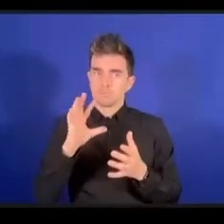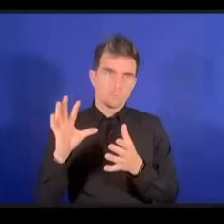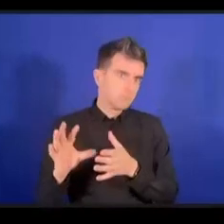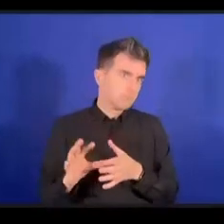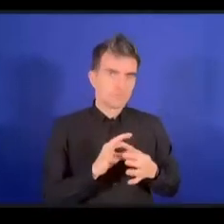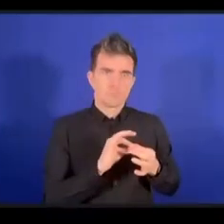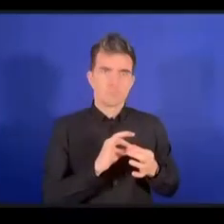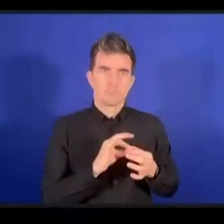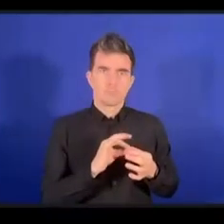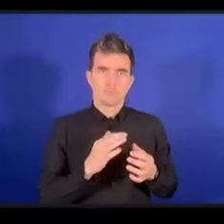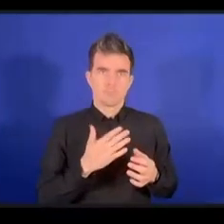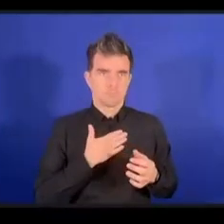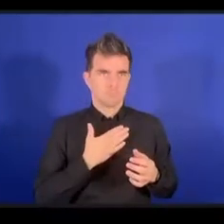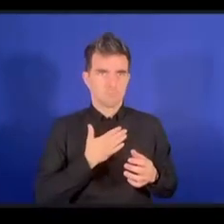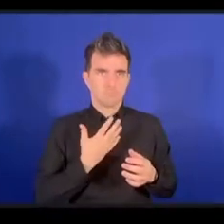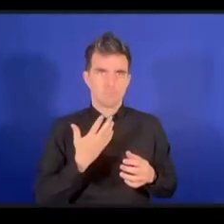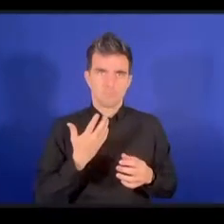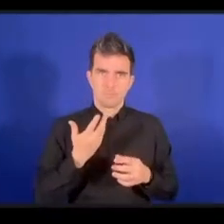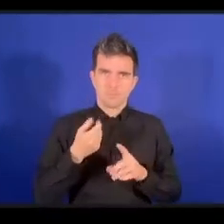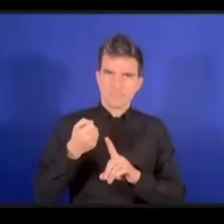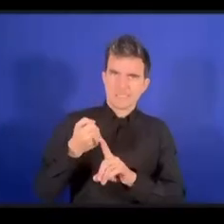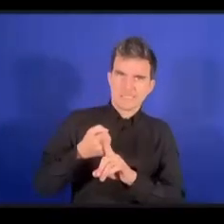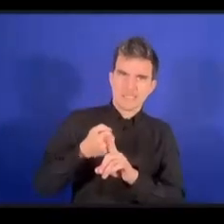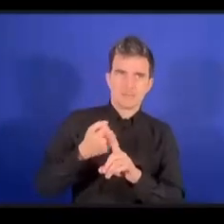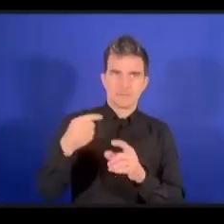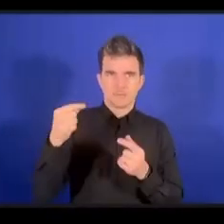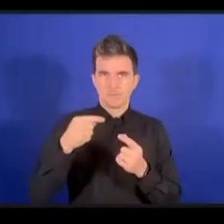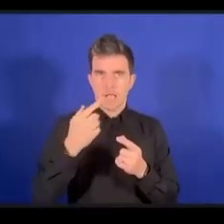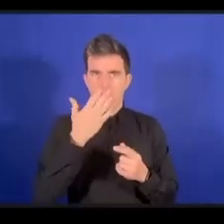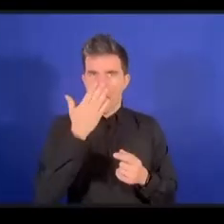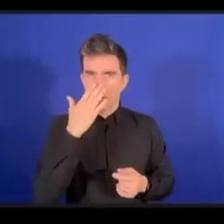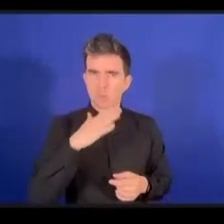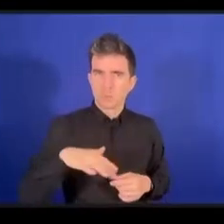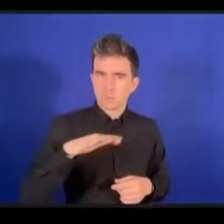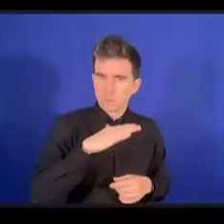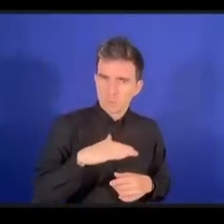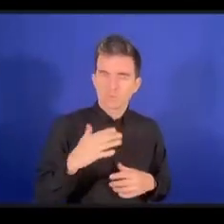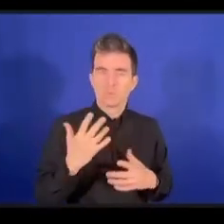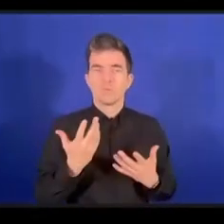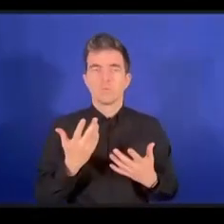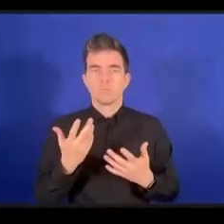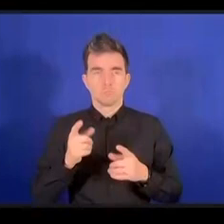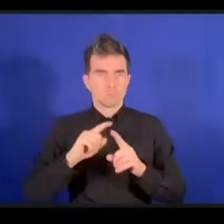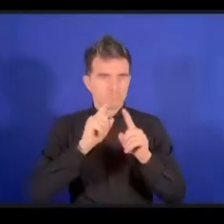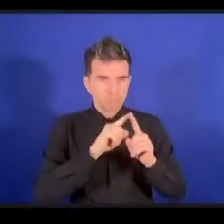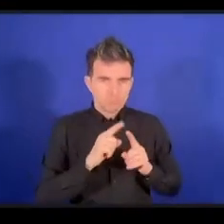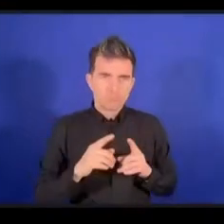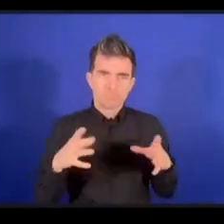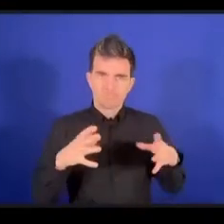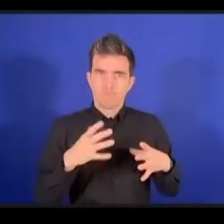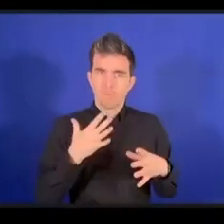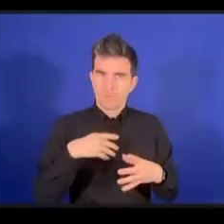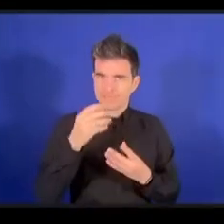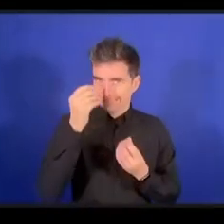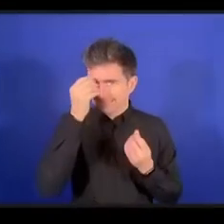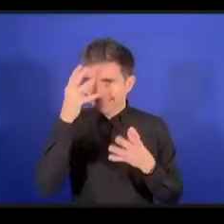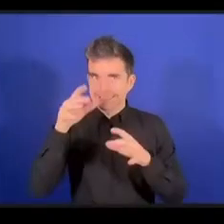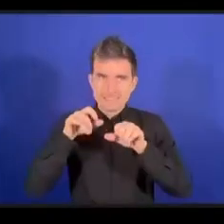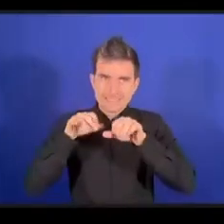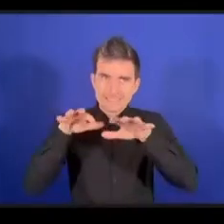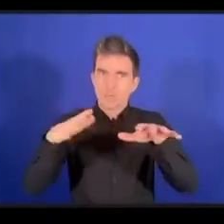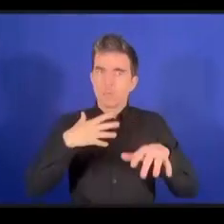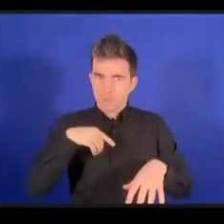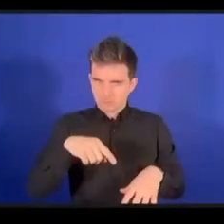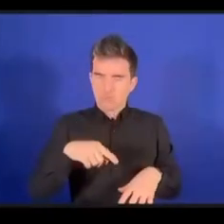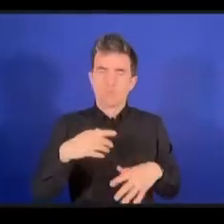completamente y no habrá ningún mensaje multipartes interesadas que llegue a la industria y además se puede prever